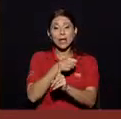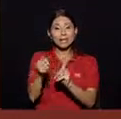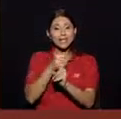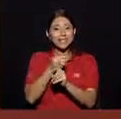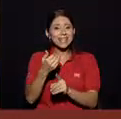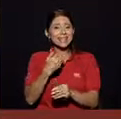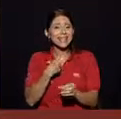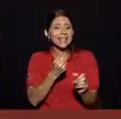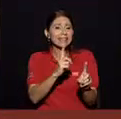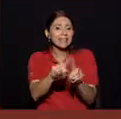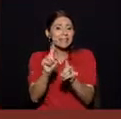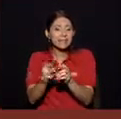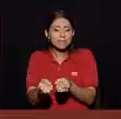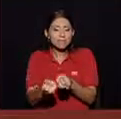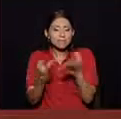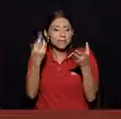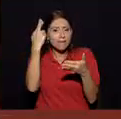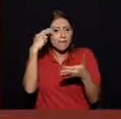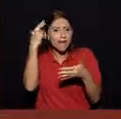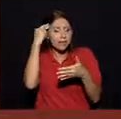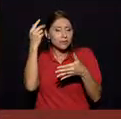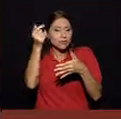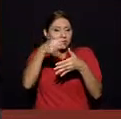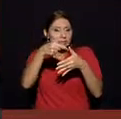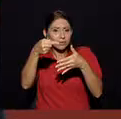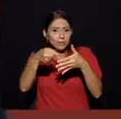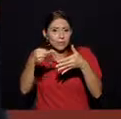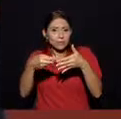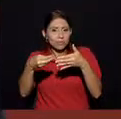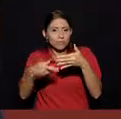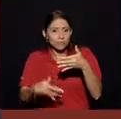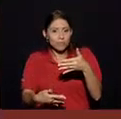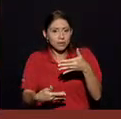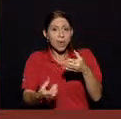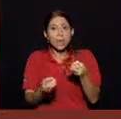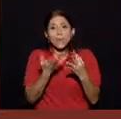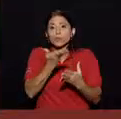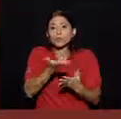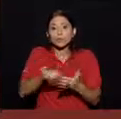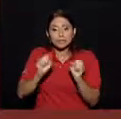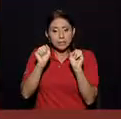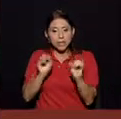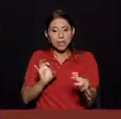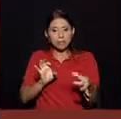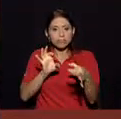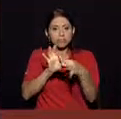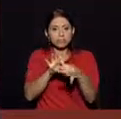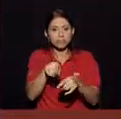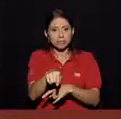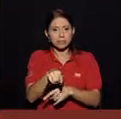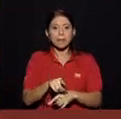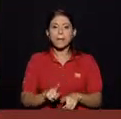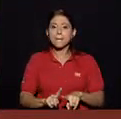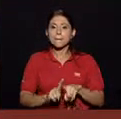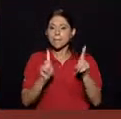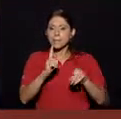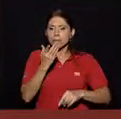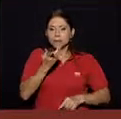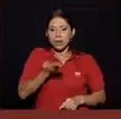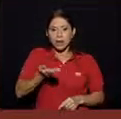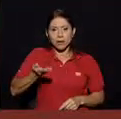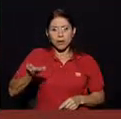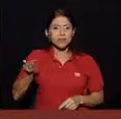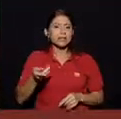es multicausal y tiene muchos factores que se pueden achacar a la violencia. Pero una de las cosas que sí